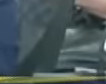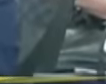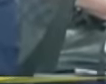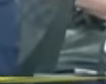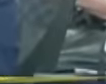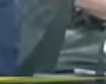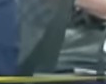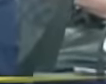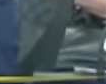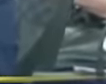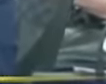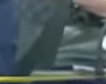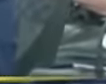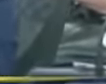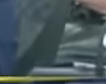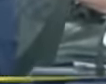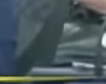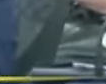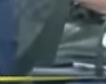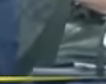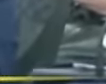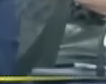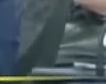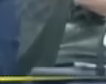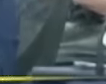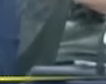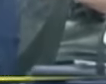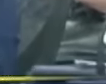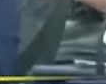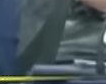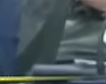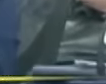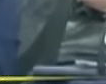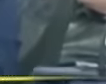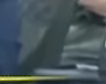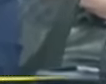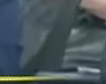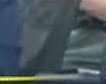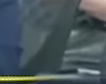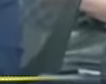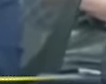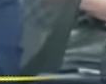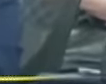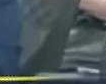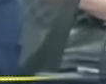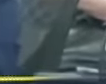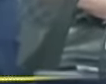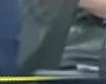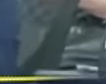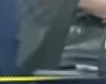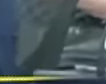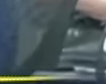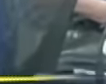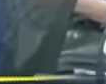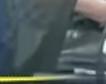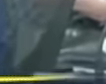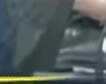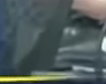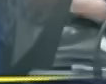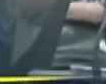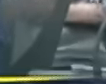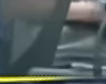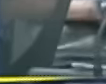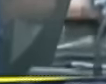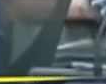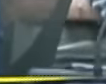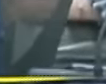madurez para tener una infraestructura ágil, eficiente y una secretaría general que nos represente